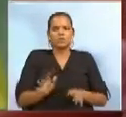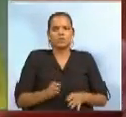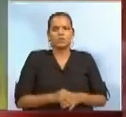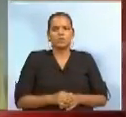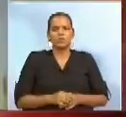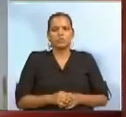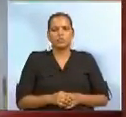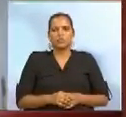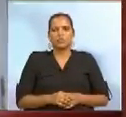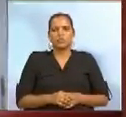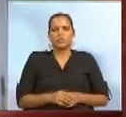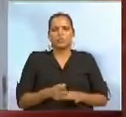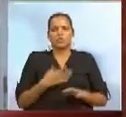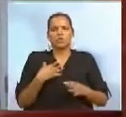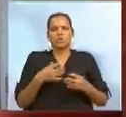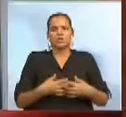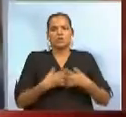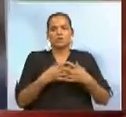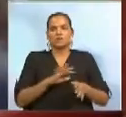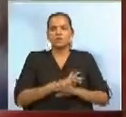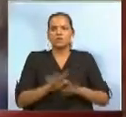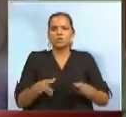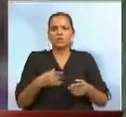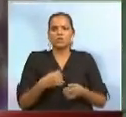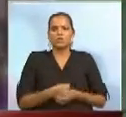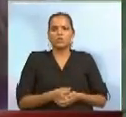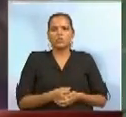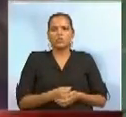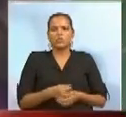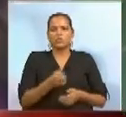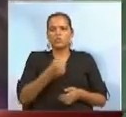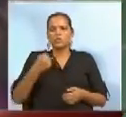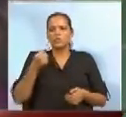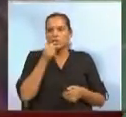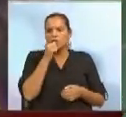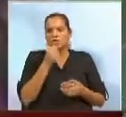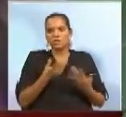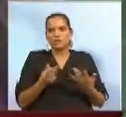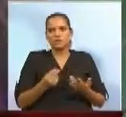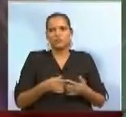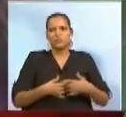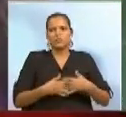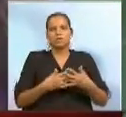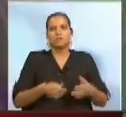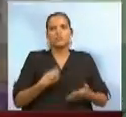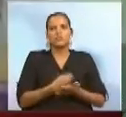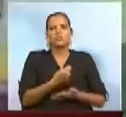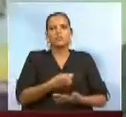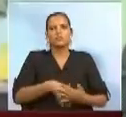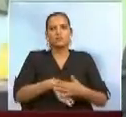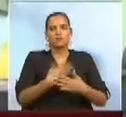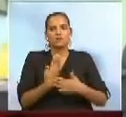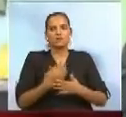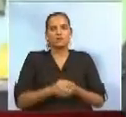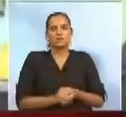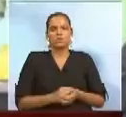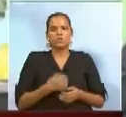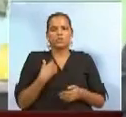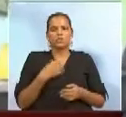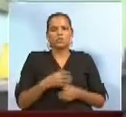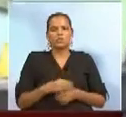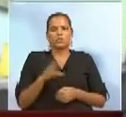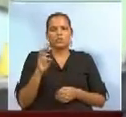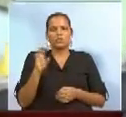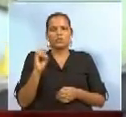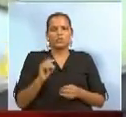muchas cosas. Se pierde negocio, se pierde equipo, se pierde nevera, porque esos motores ya no sirven, porque hay que comprar de nuevo. Siquiera subió de 60